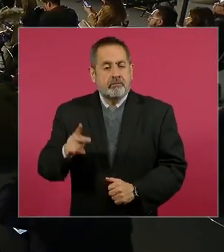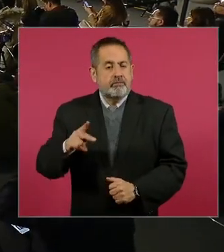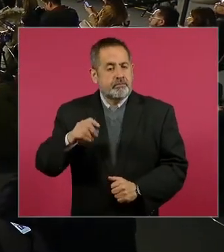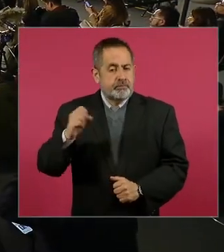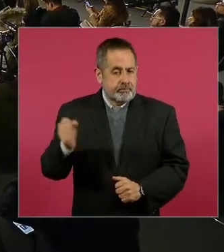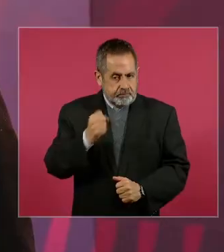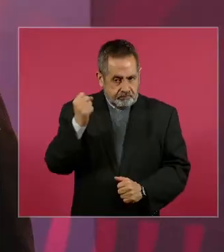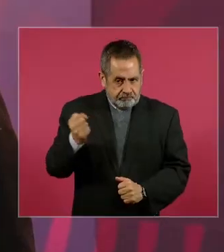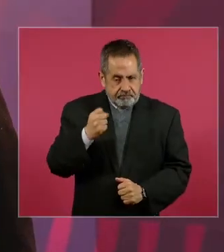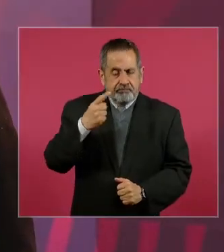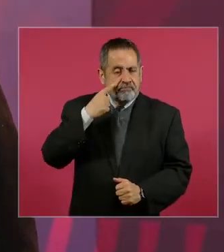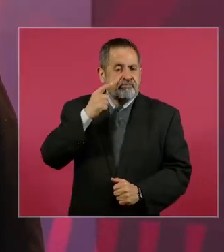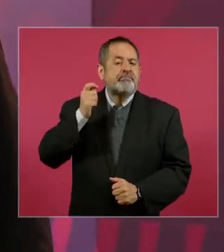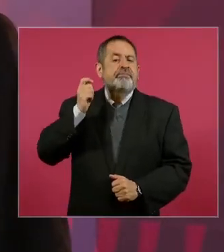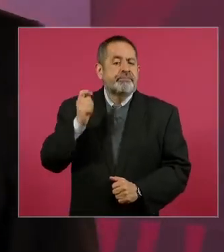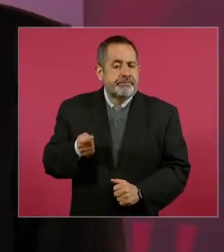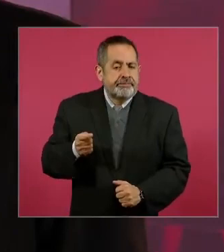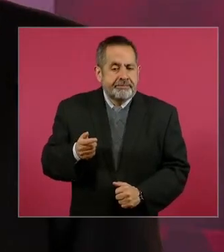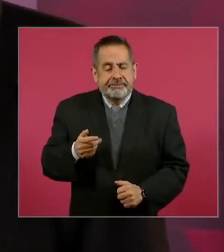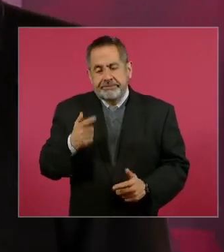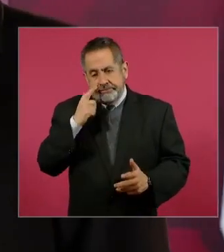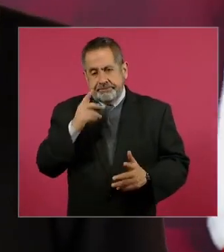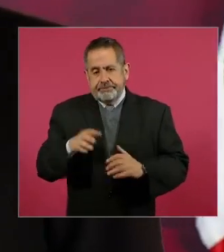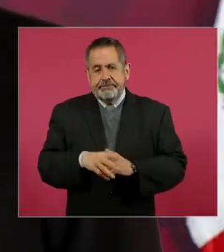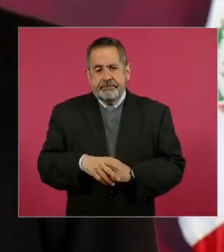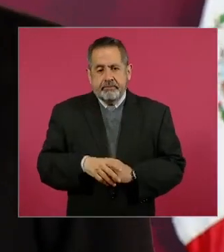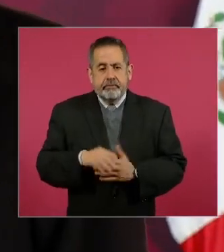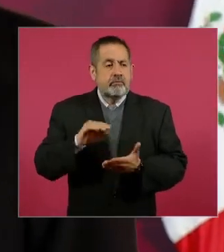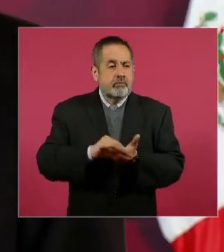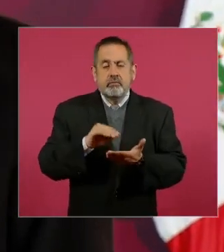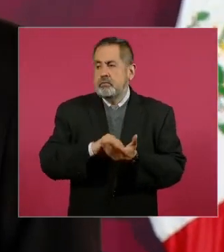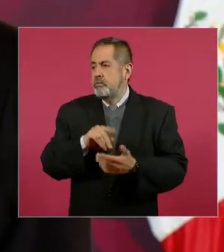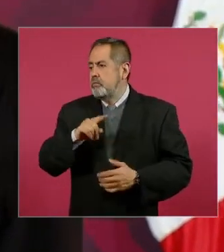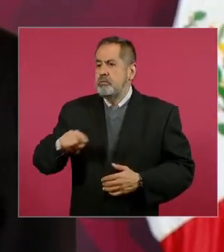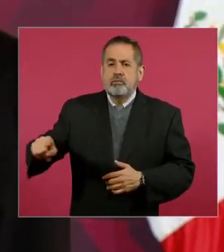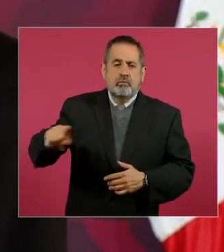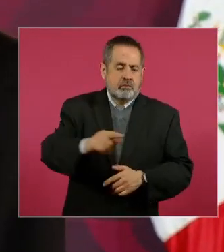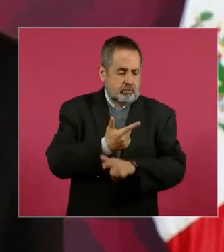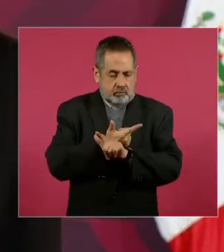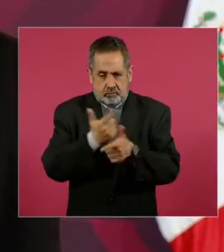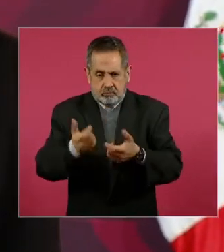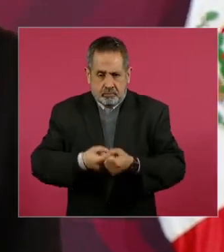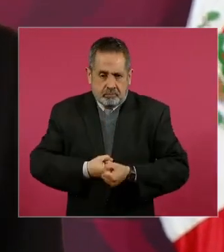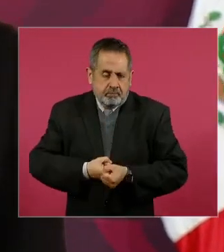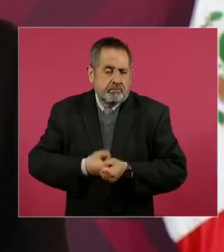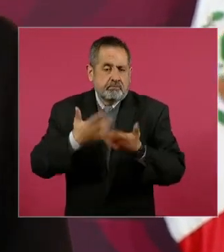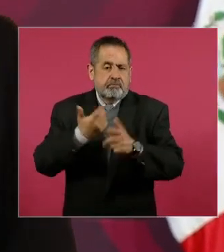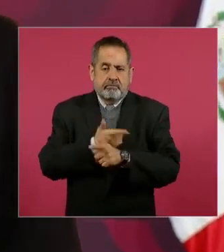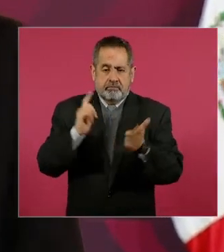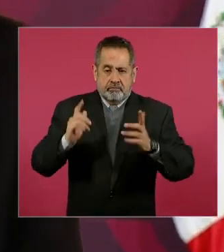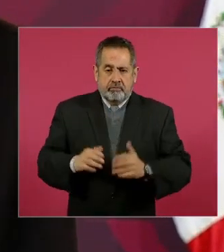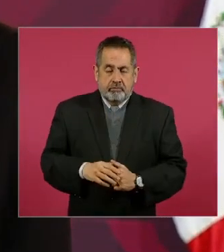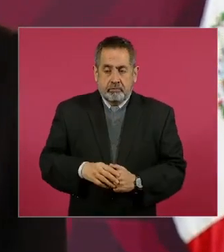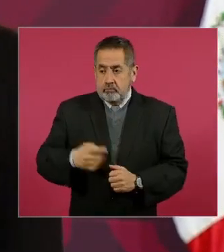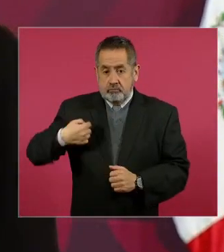afortunadamente también se mantienen las libertades en nuestro país, no va a haber censura a